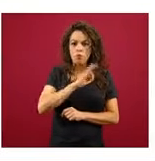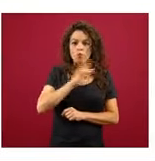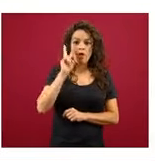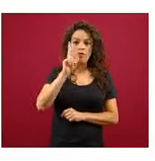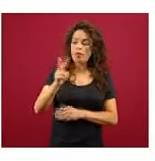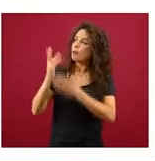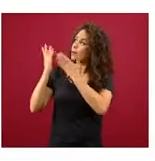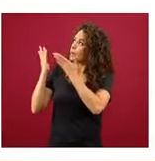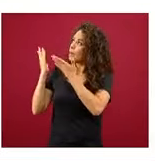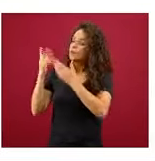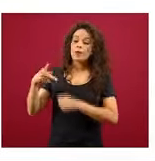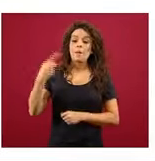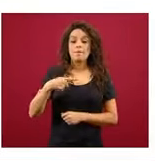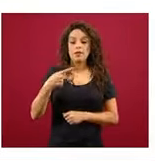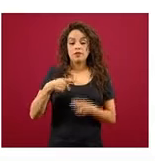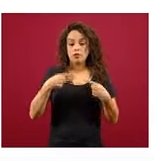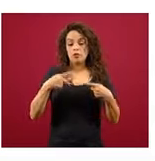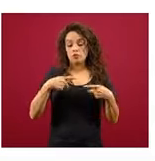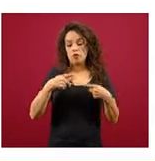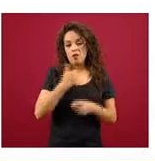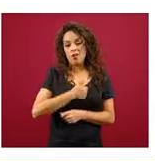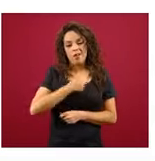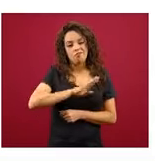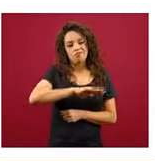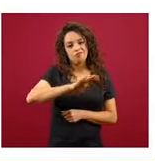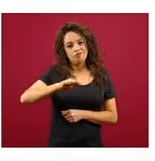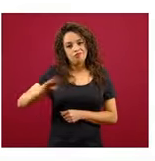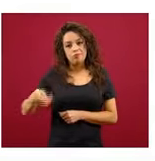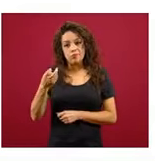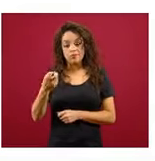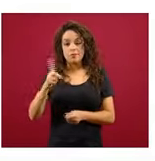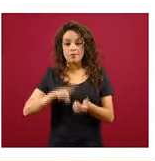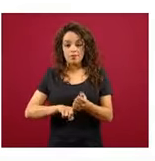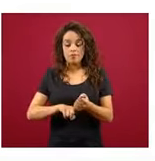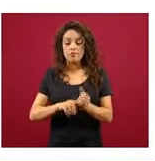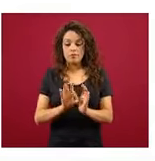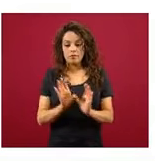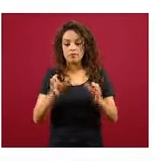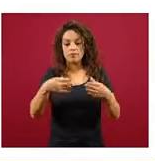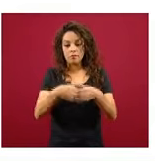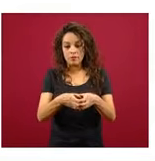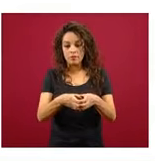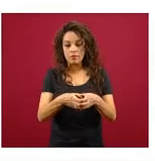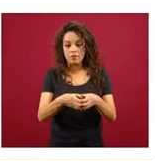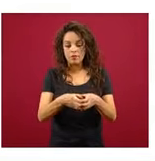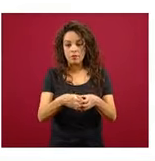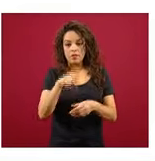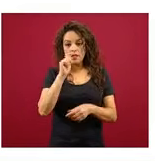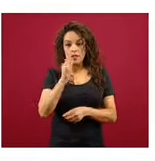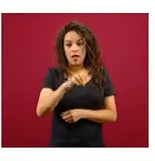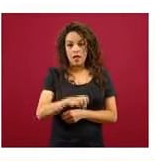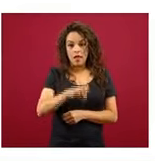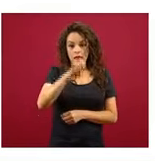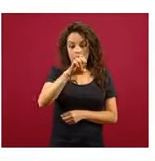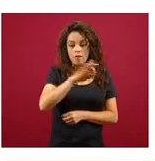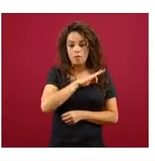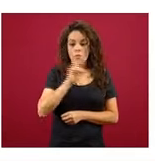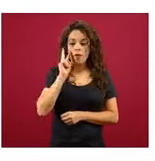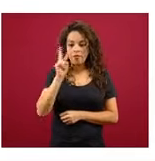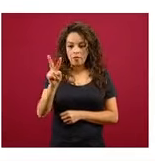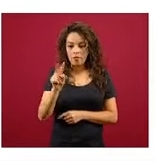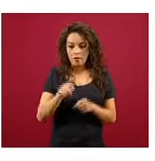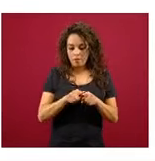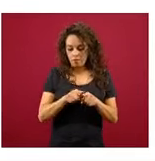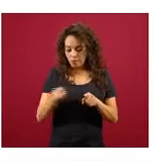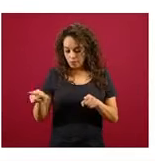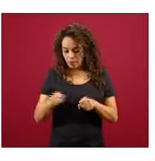han perdido la vida hasta el momento y están clasificadas por grupo de edad quinquenal. Podemos ver que las barras